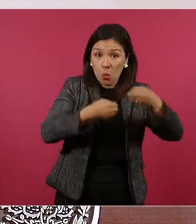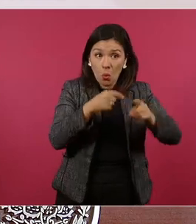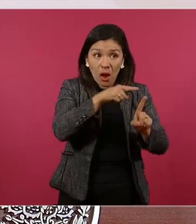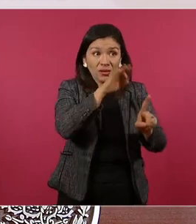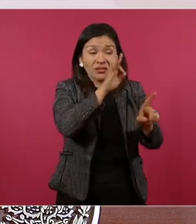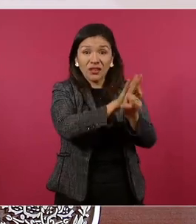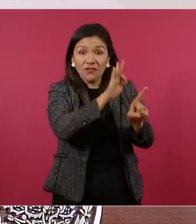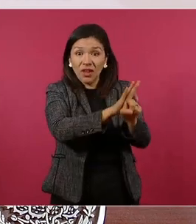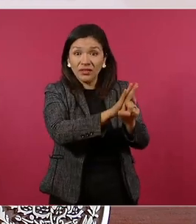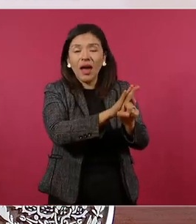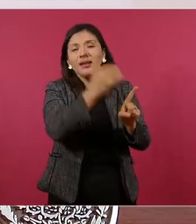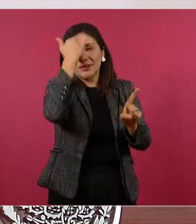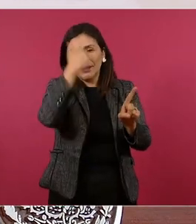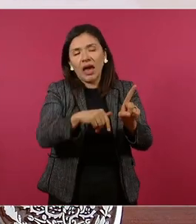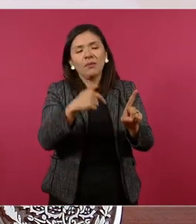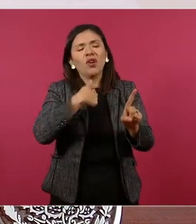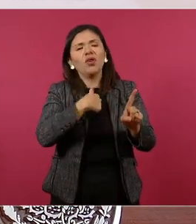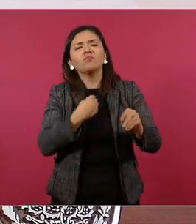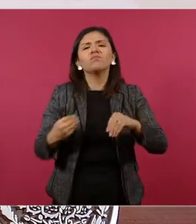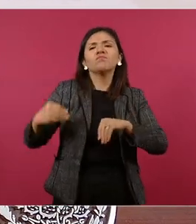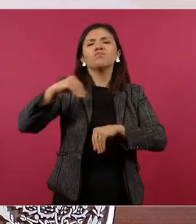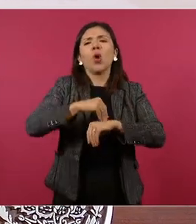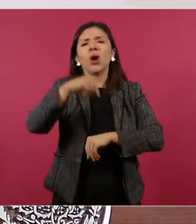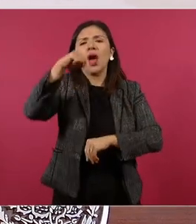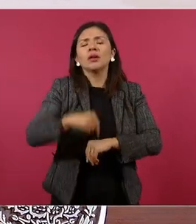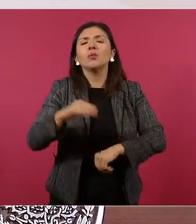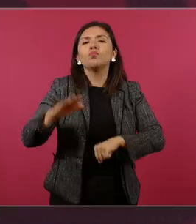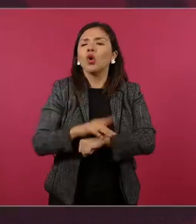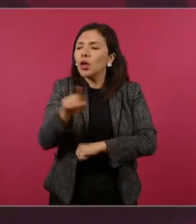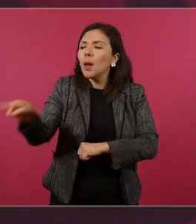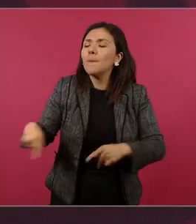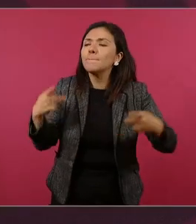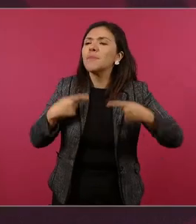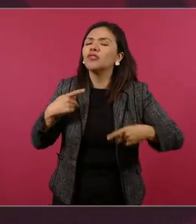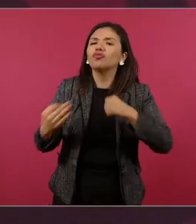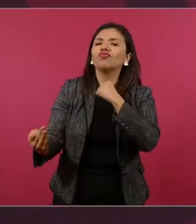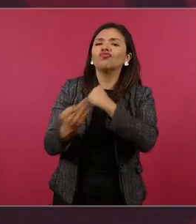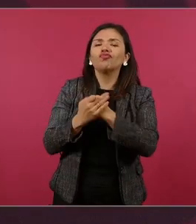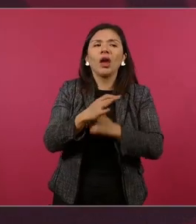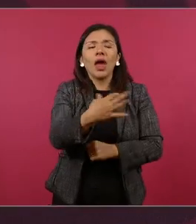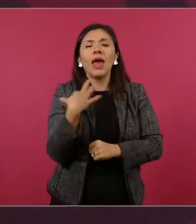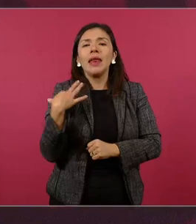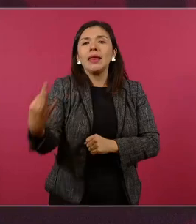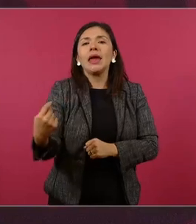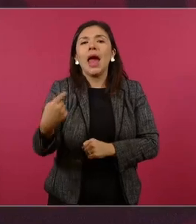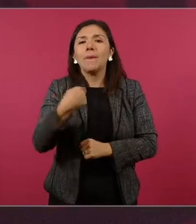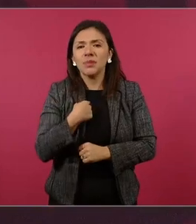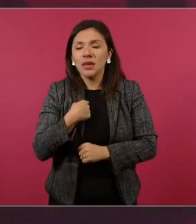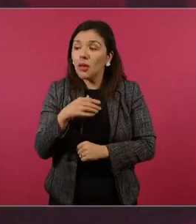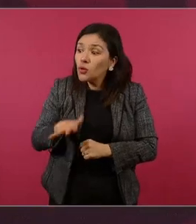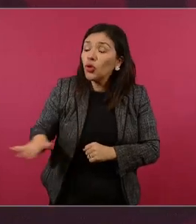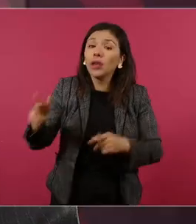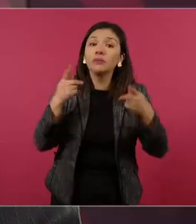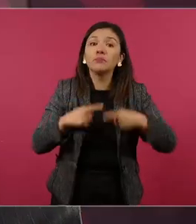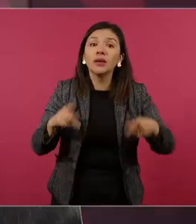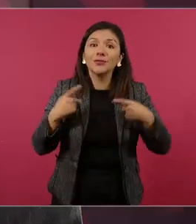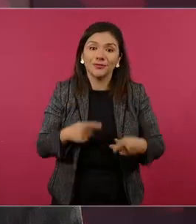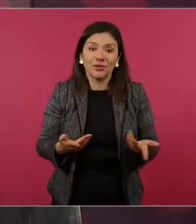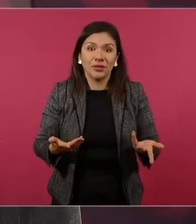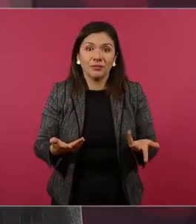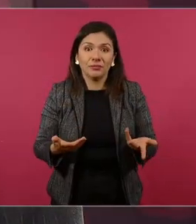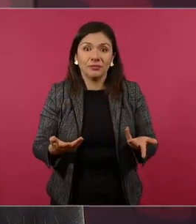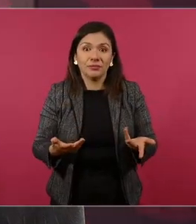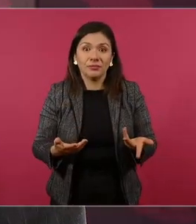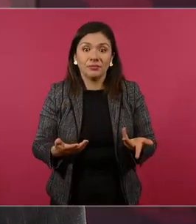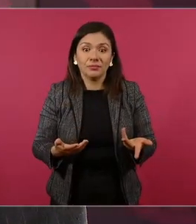saber que está ahí porque el pueblo lo eligió lo eligieron los ciudadanos Y su